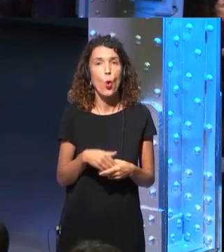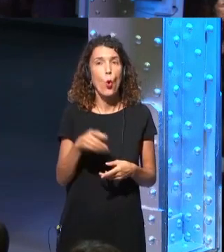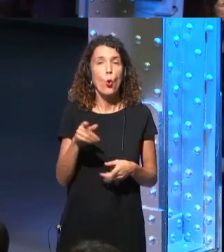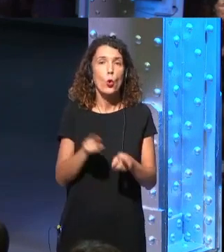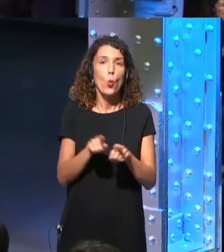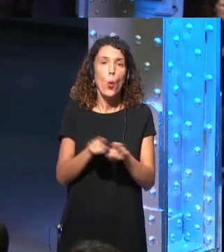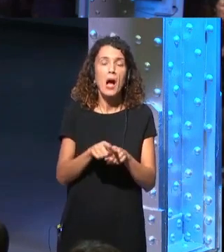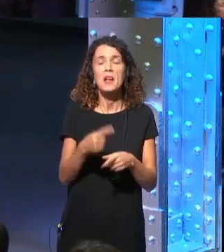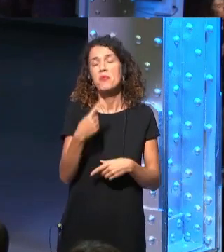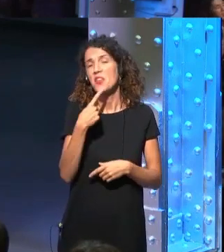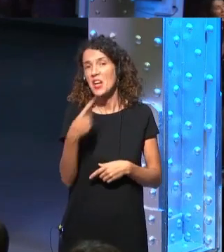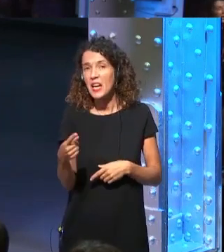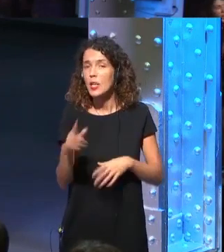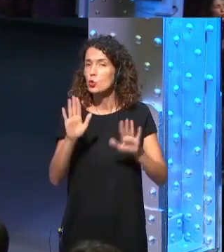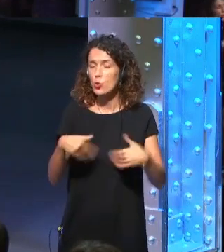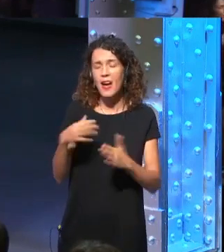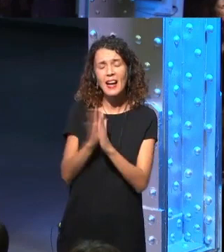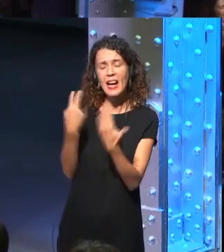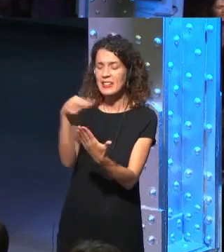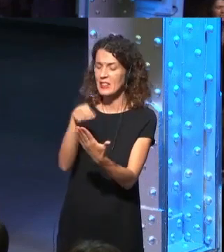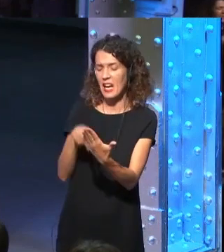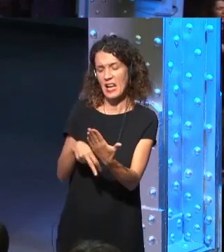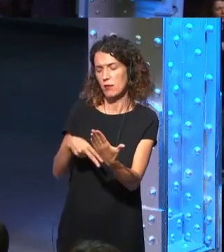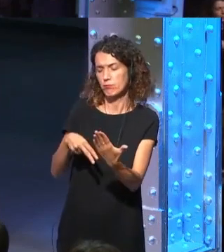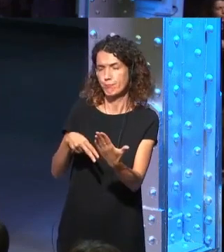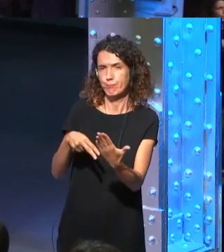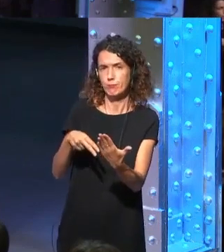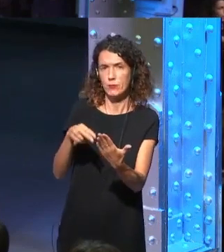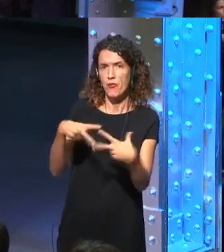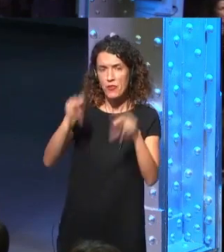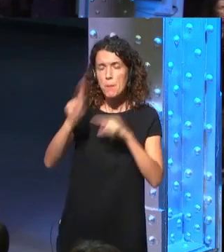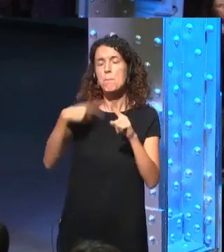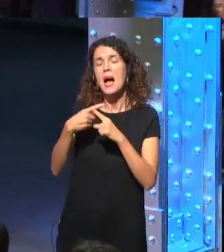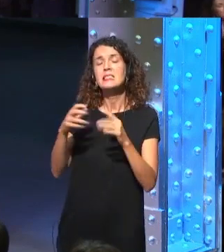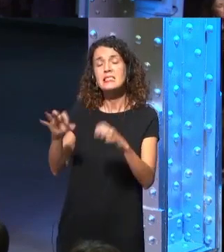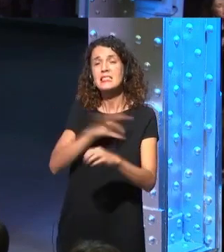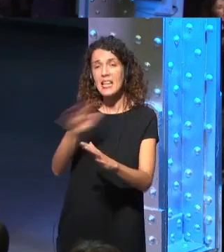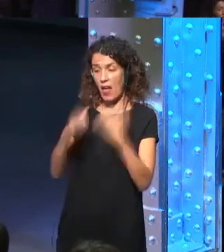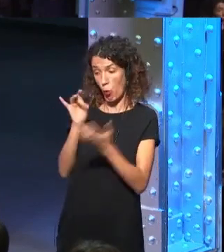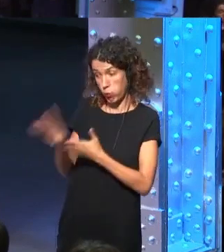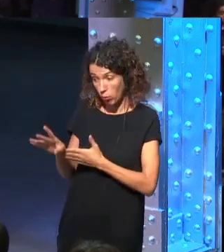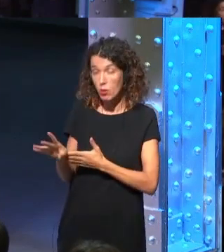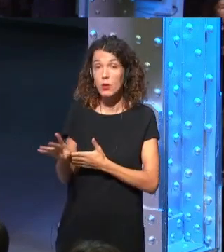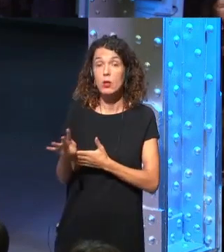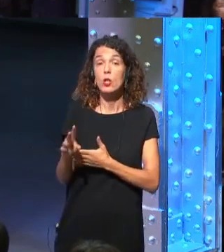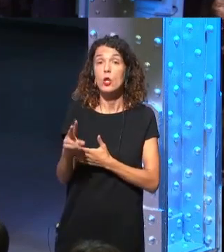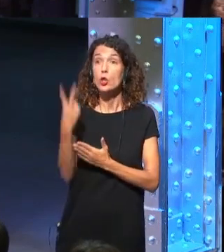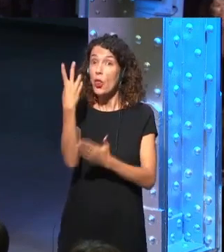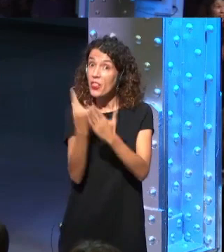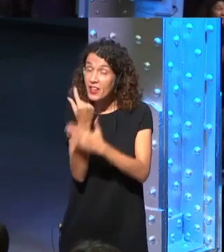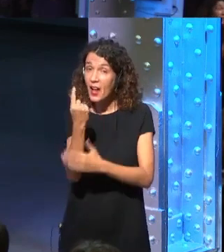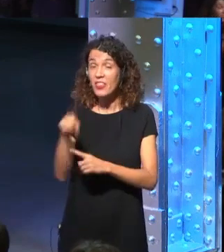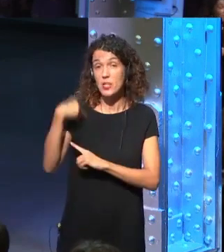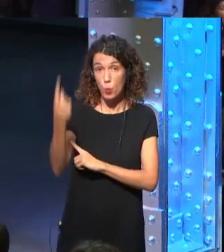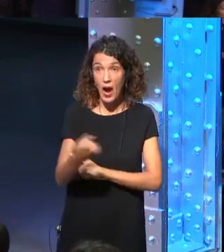no fue solo que le dijeran que dejara de leer la carta y que luego la echaran del Senado, sino que a lo largo de los 2